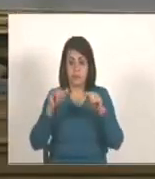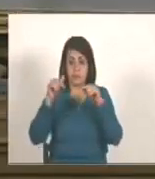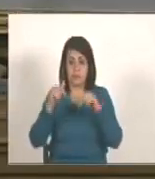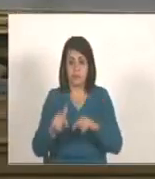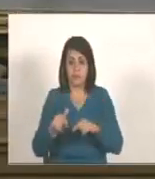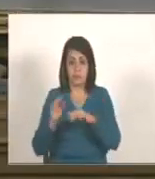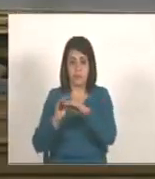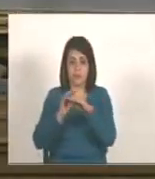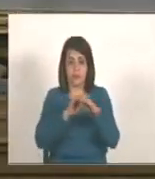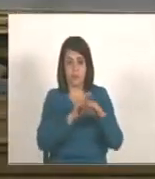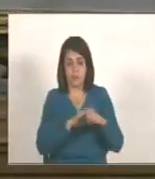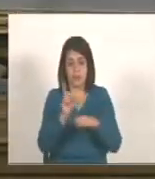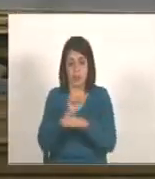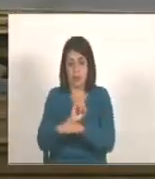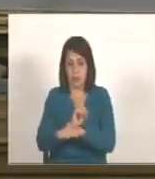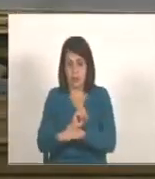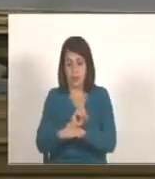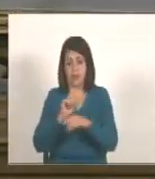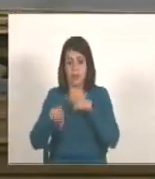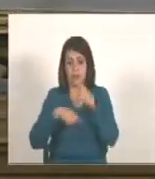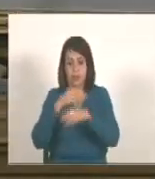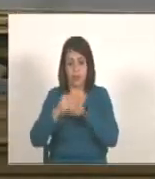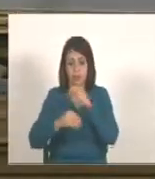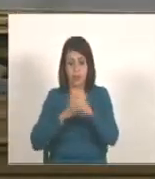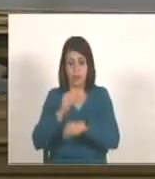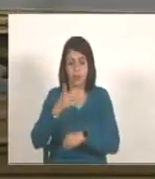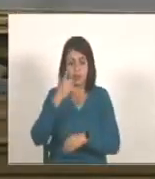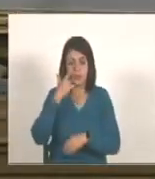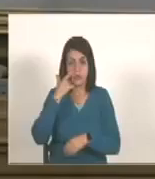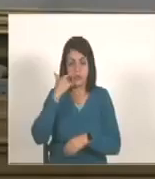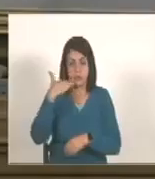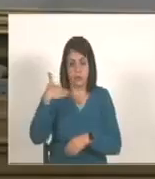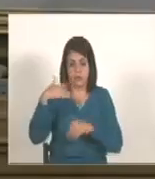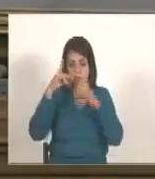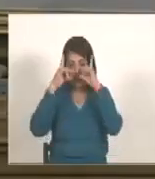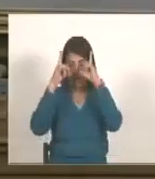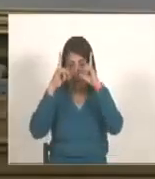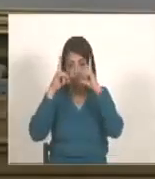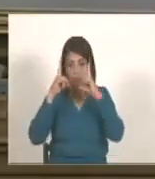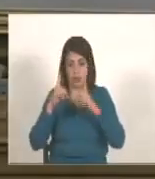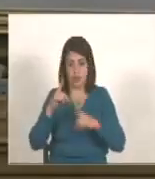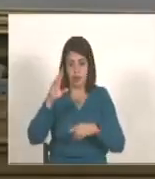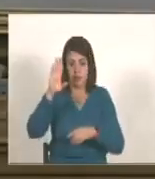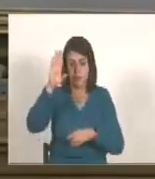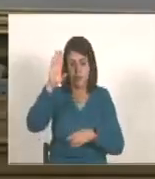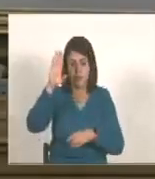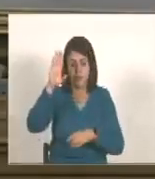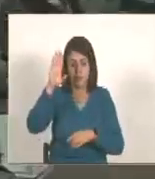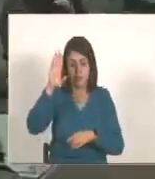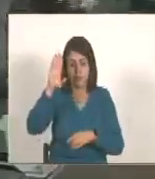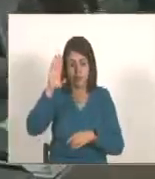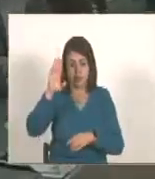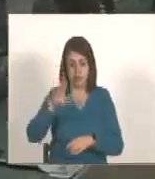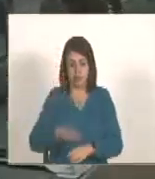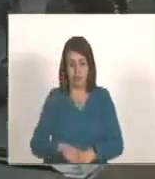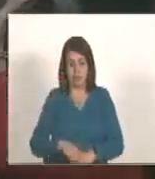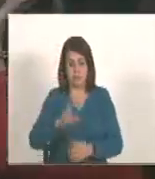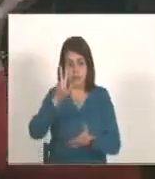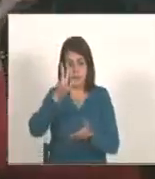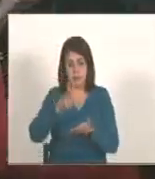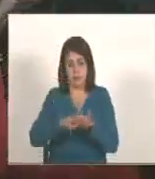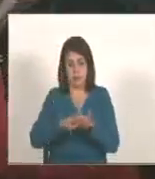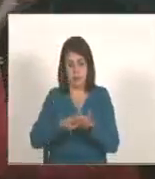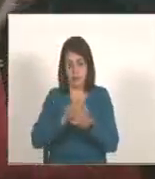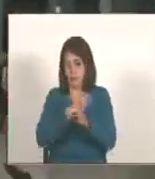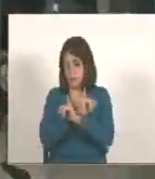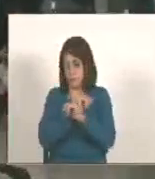cual se convocó la moción de urgencia, sírvanse manifestar su decisión de levantar la moción de urgencia. Queda aprobada,